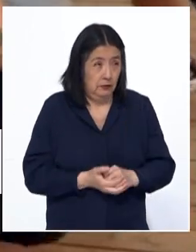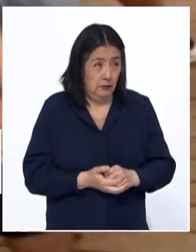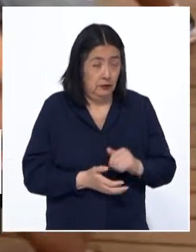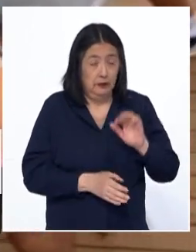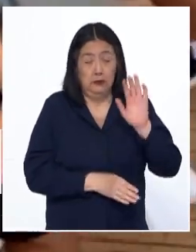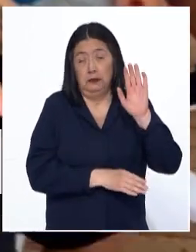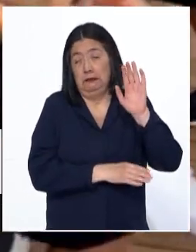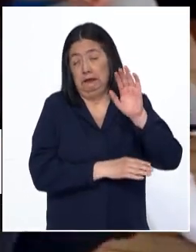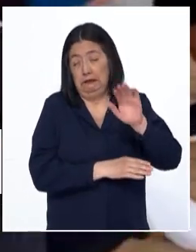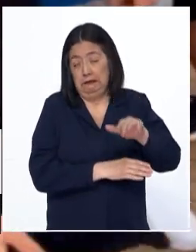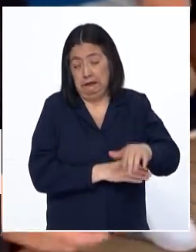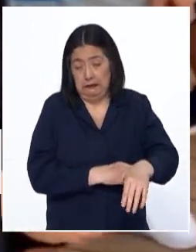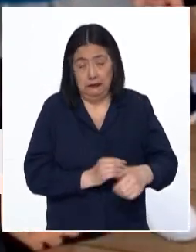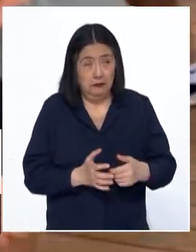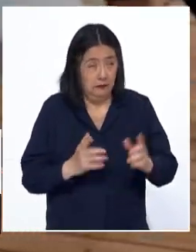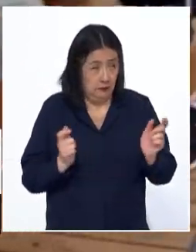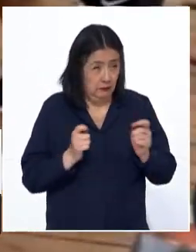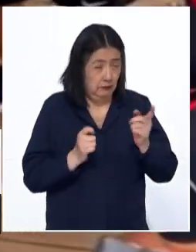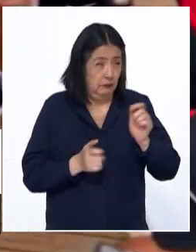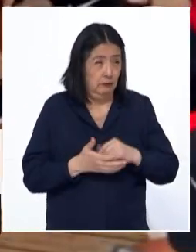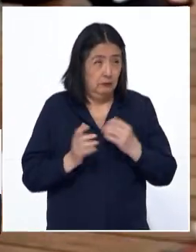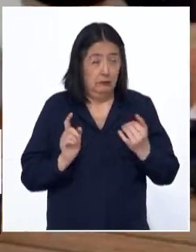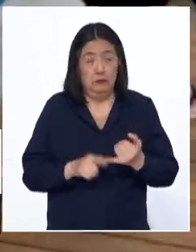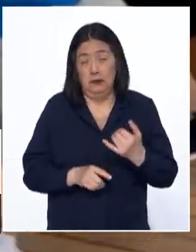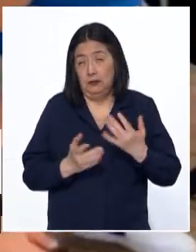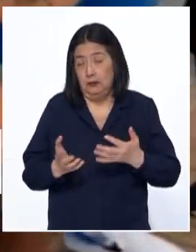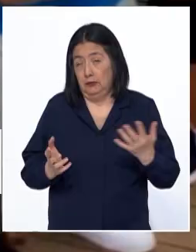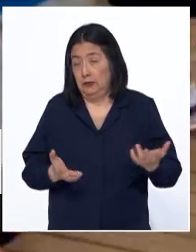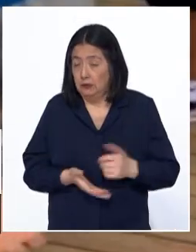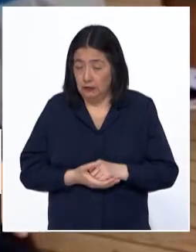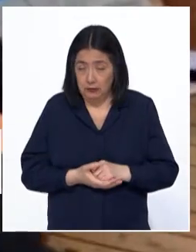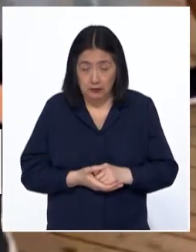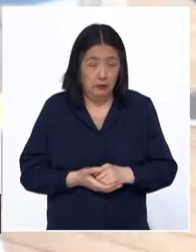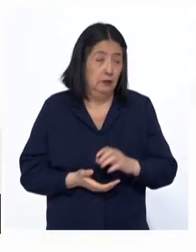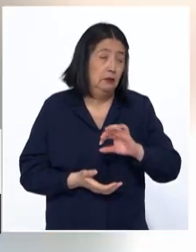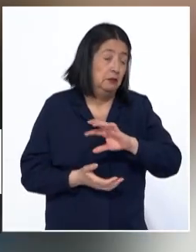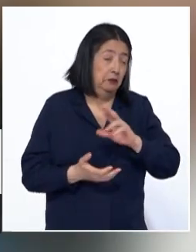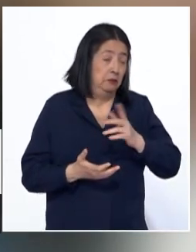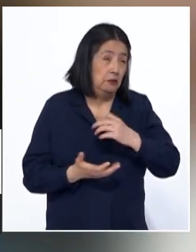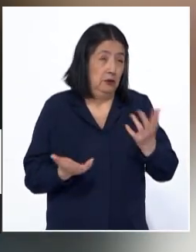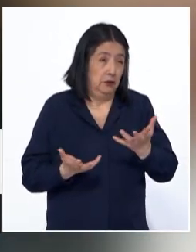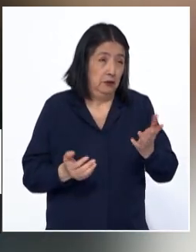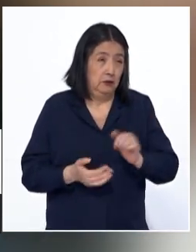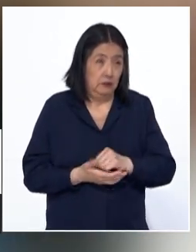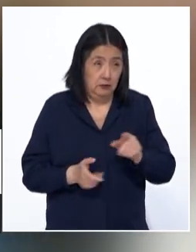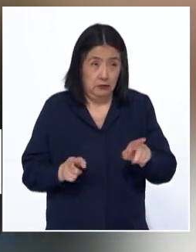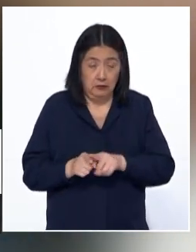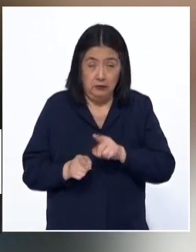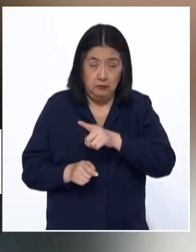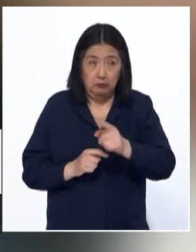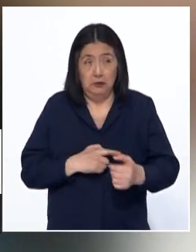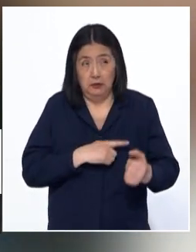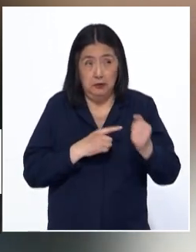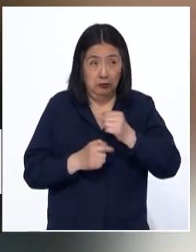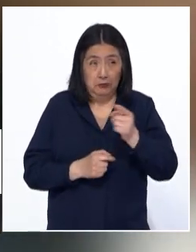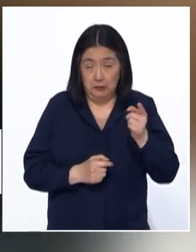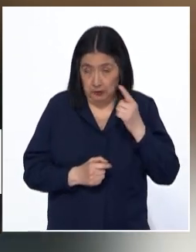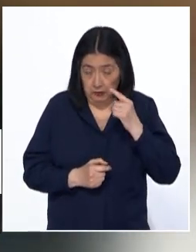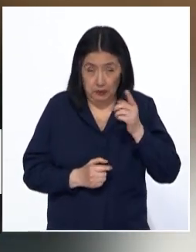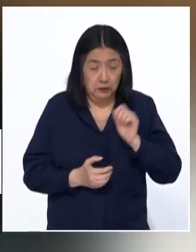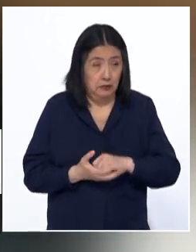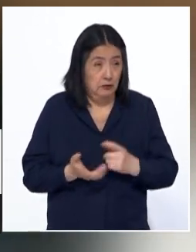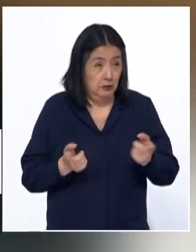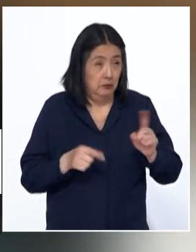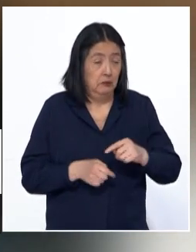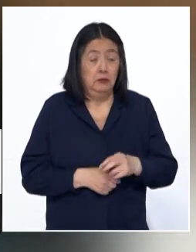tarde. Estaban festejando los actos ilícitos que cometen con los ciudadanos acá. También se supo del poder de alias El Chivo cuando